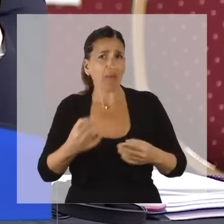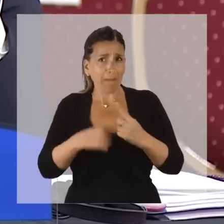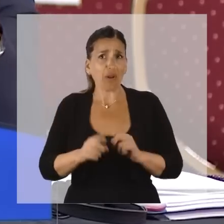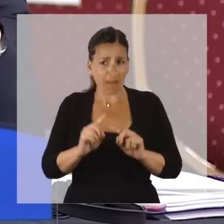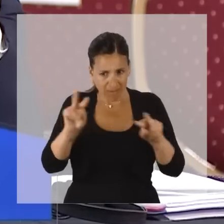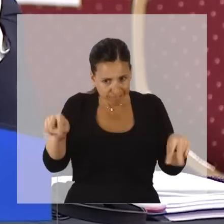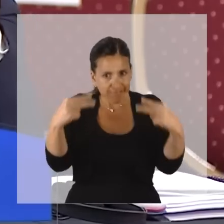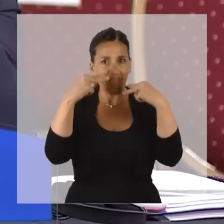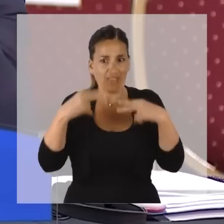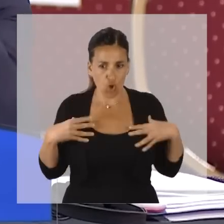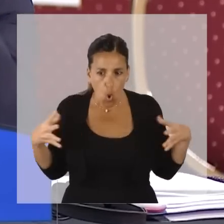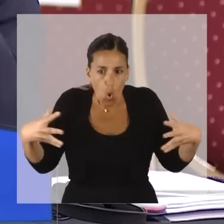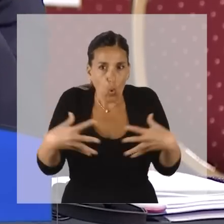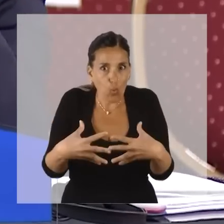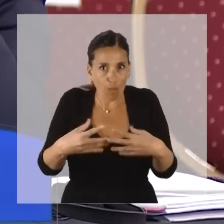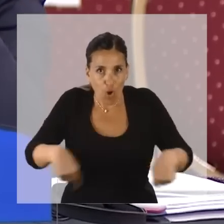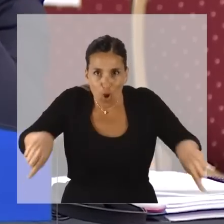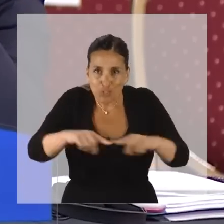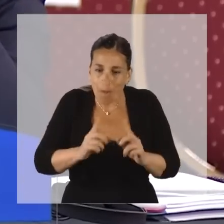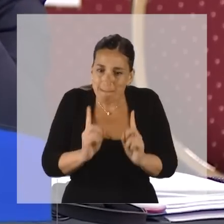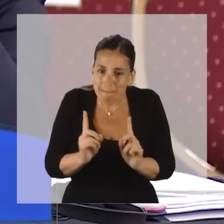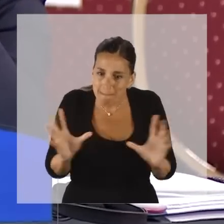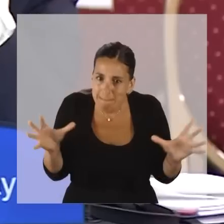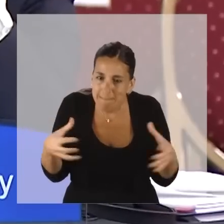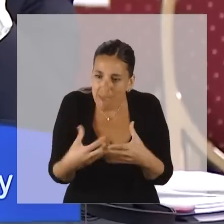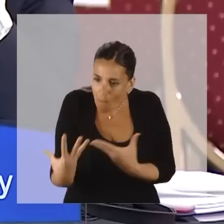pero miremos nos de la ceraca hacia adentro